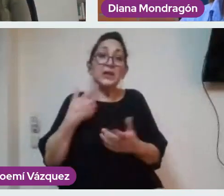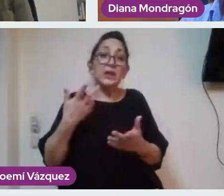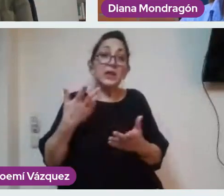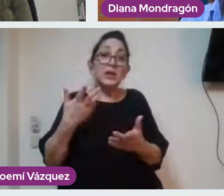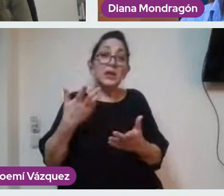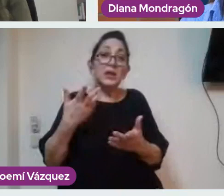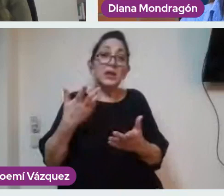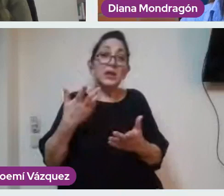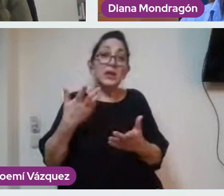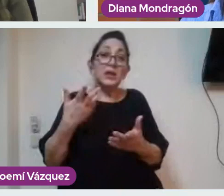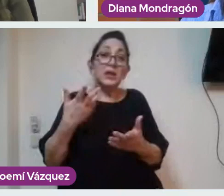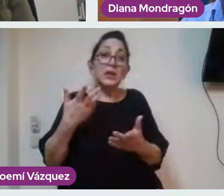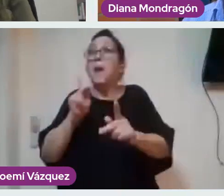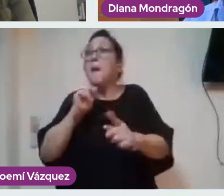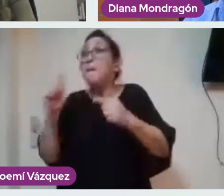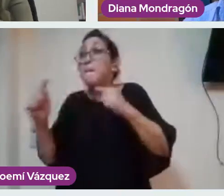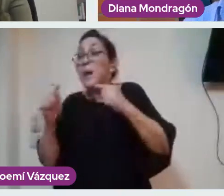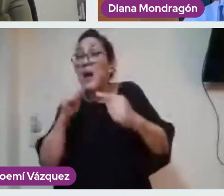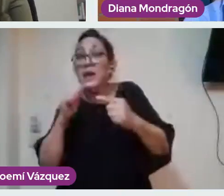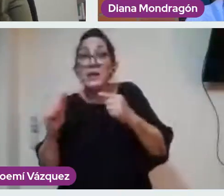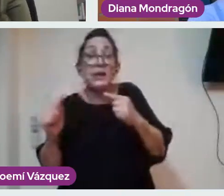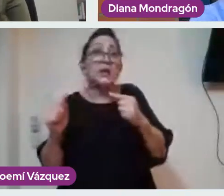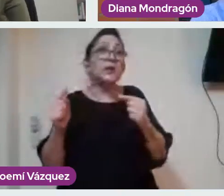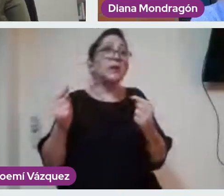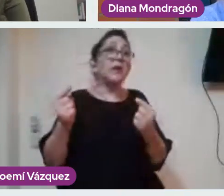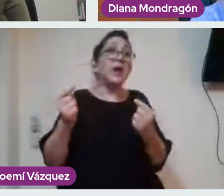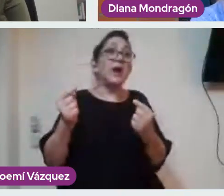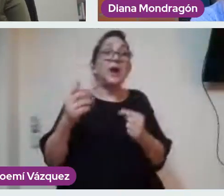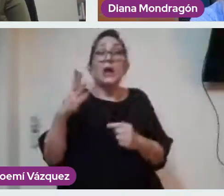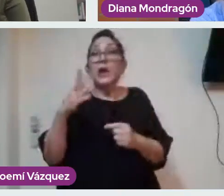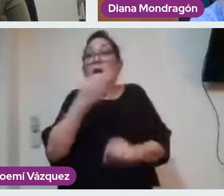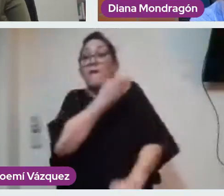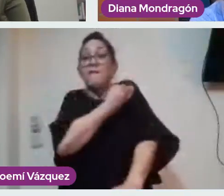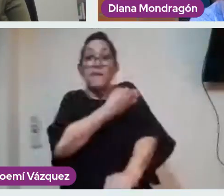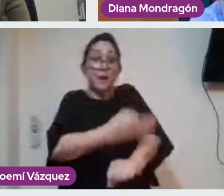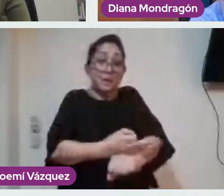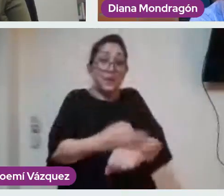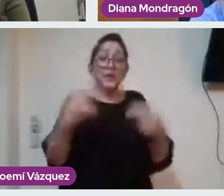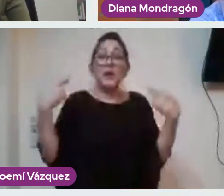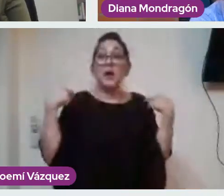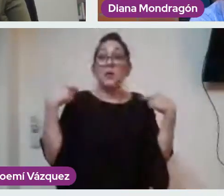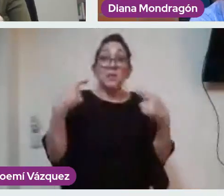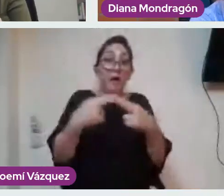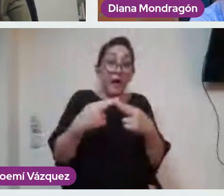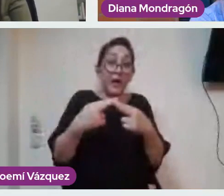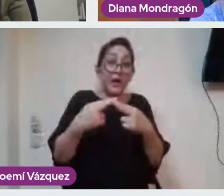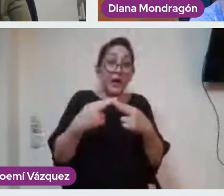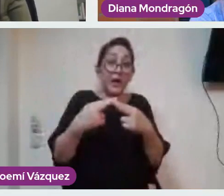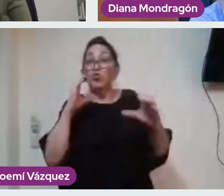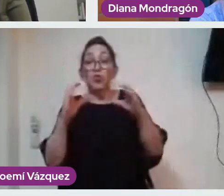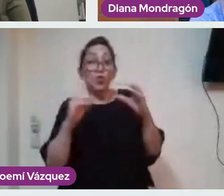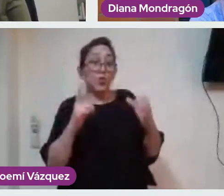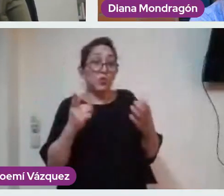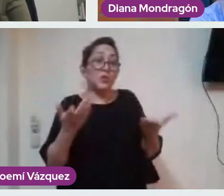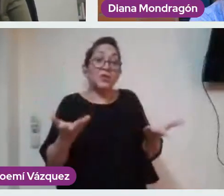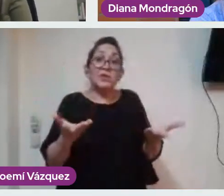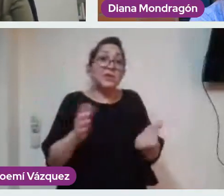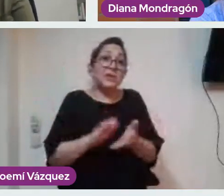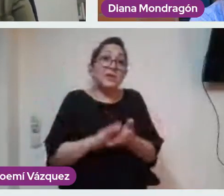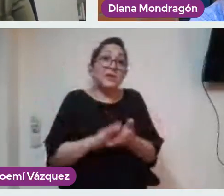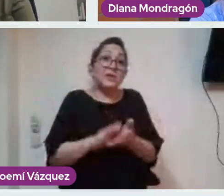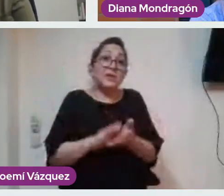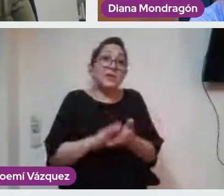si no se platica, si no se dialoga, pues la verdad es que pues más bien en vez de favorecer, pues han sucedido